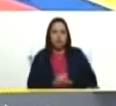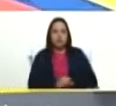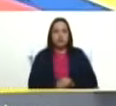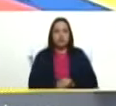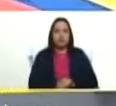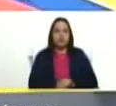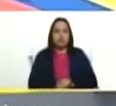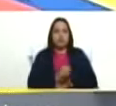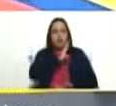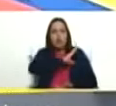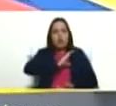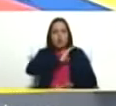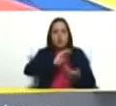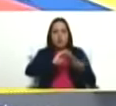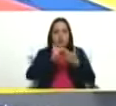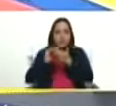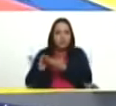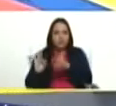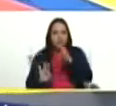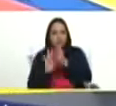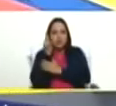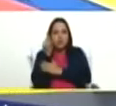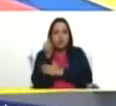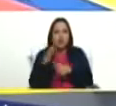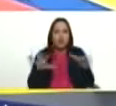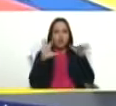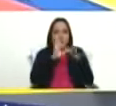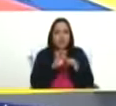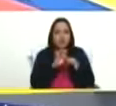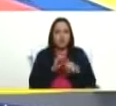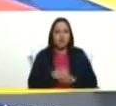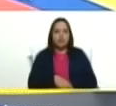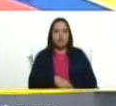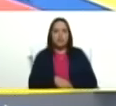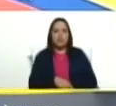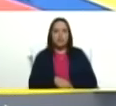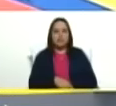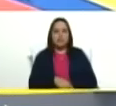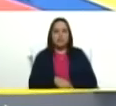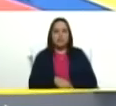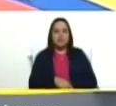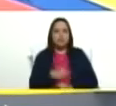al Consejo Comunal Fundadores de la Unidad de Carolina Duarte, vocera.